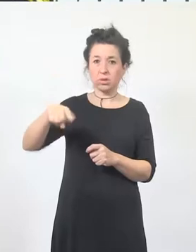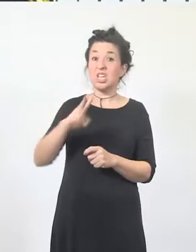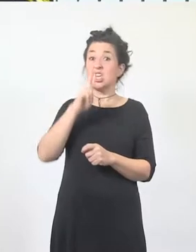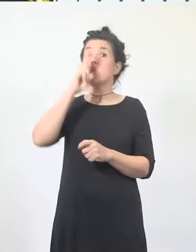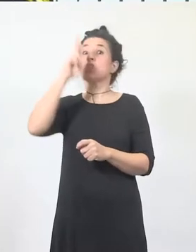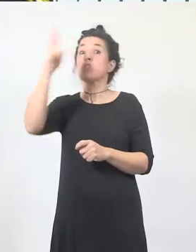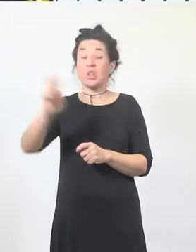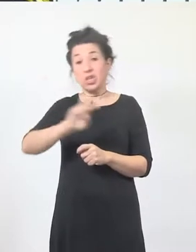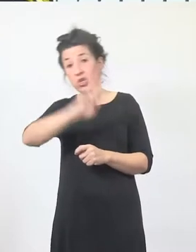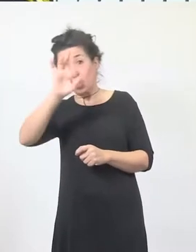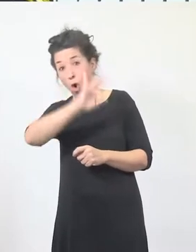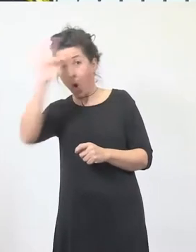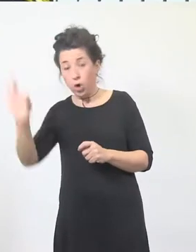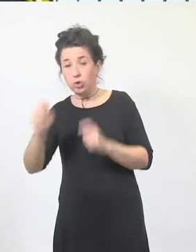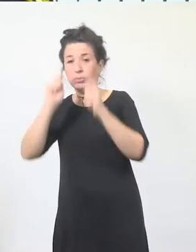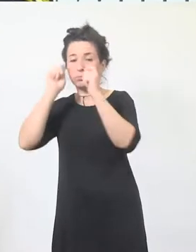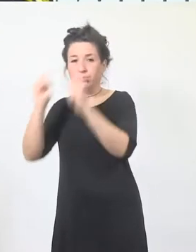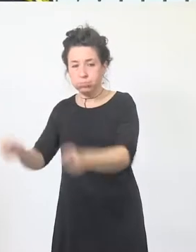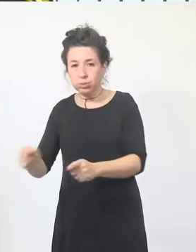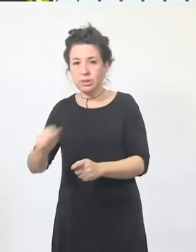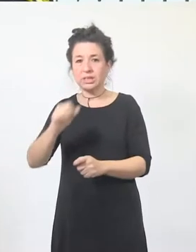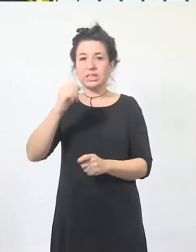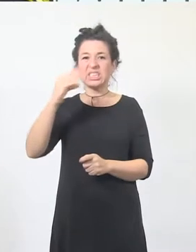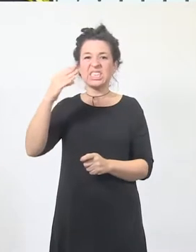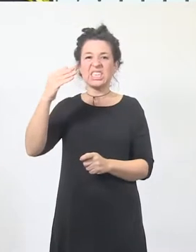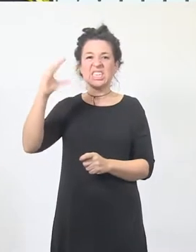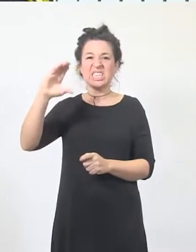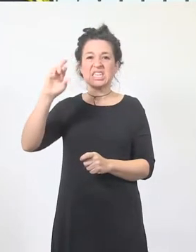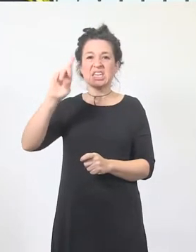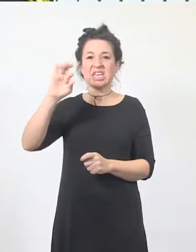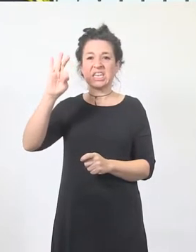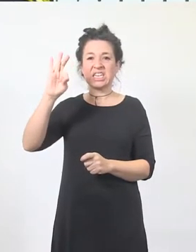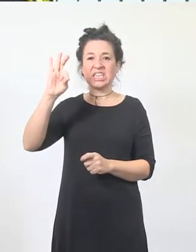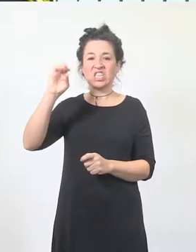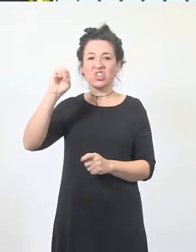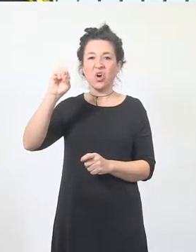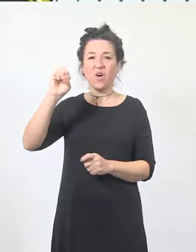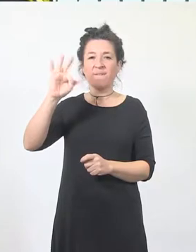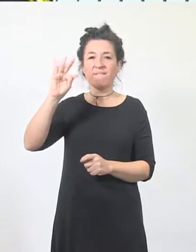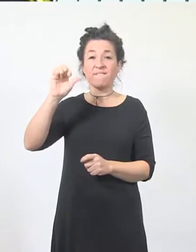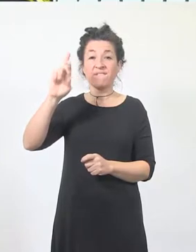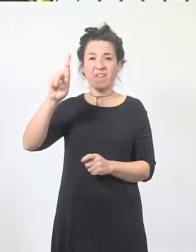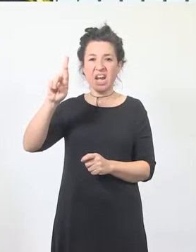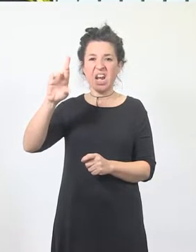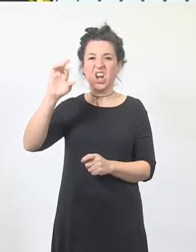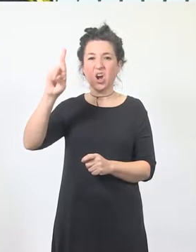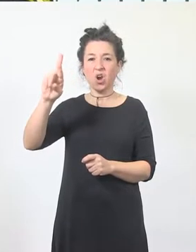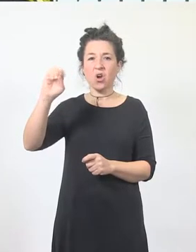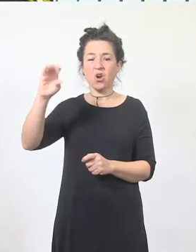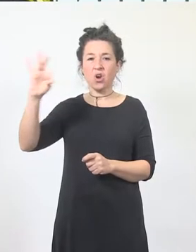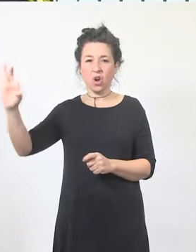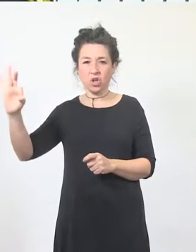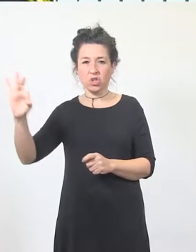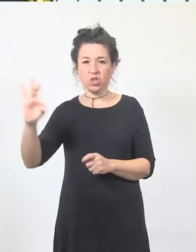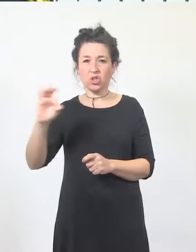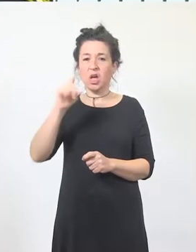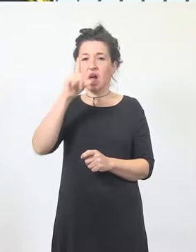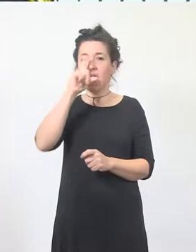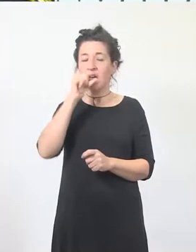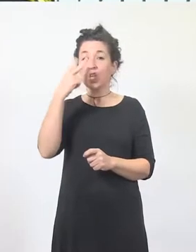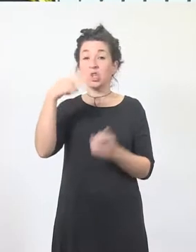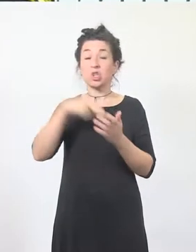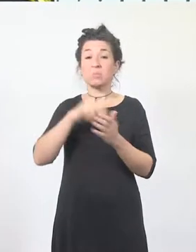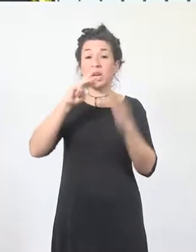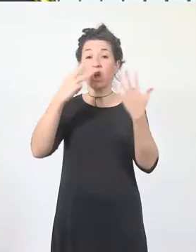se nombró Christopher Ross, que era americano, y Christopher Ross estuvo de 2008